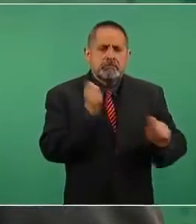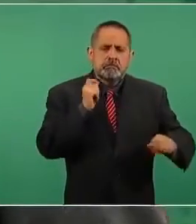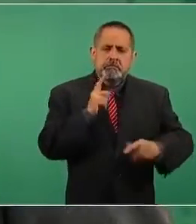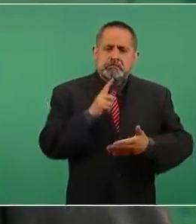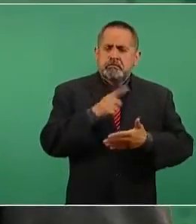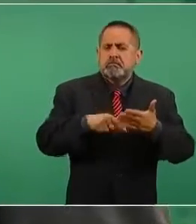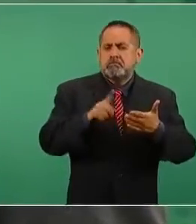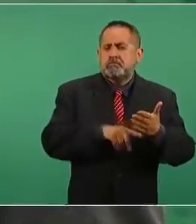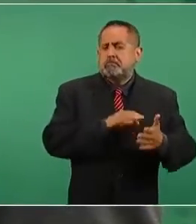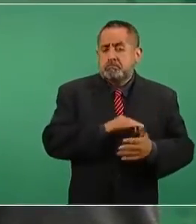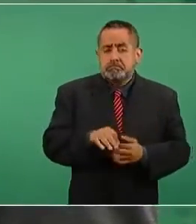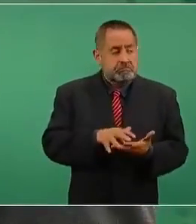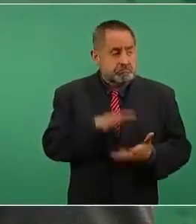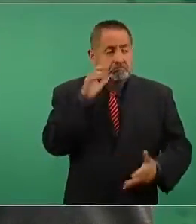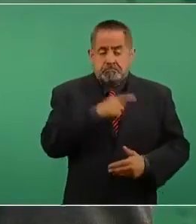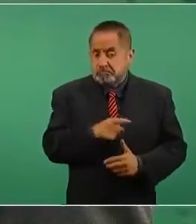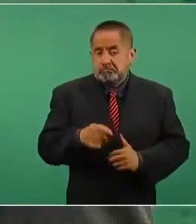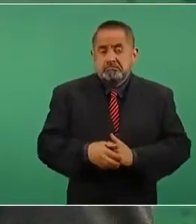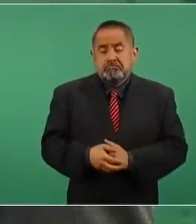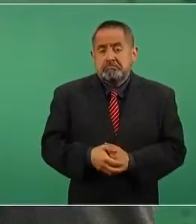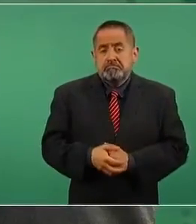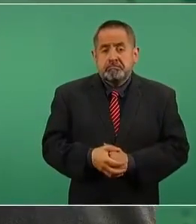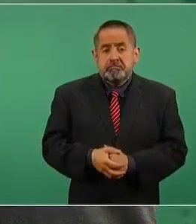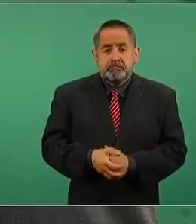en la mayoría de ellos.